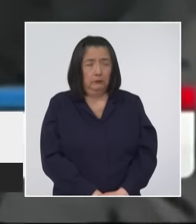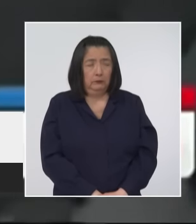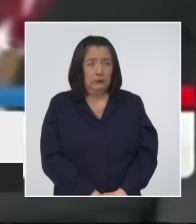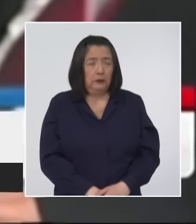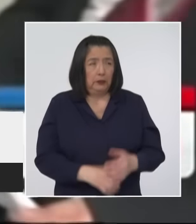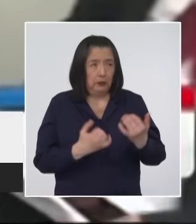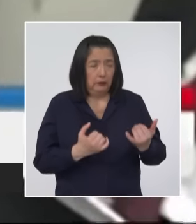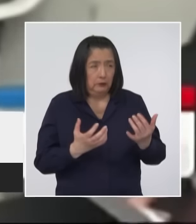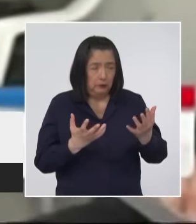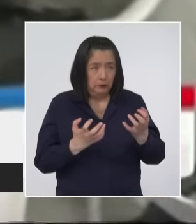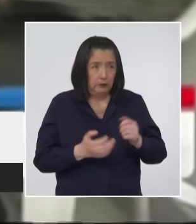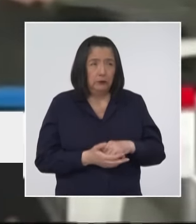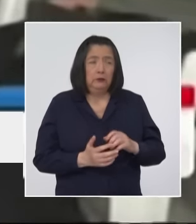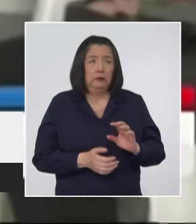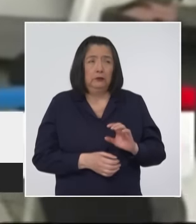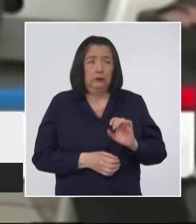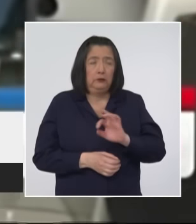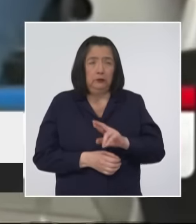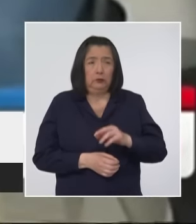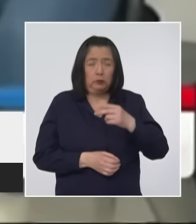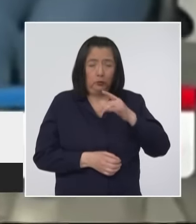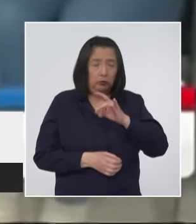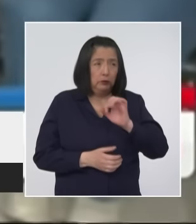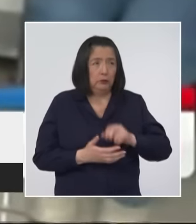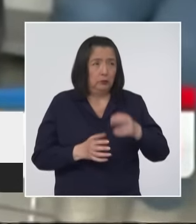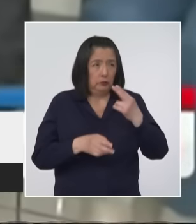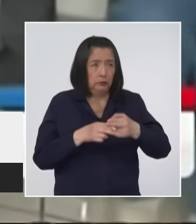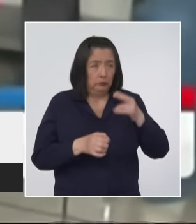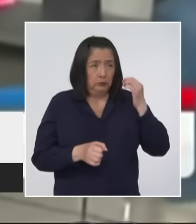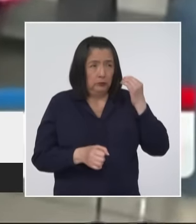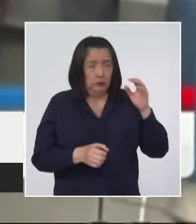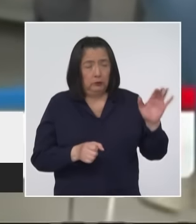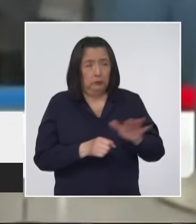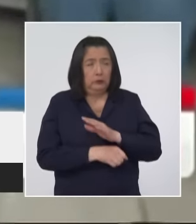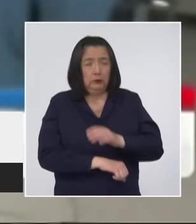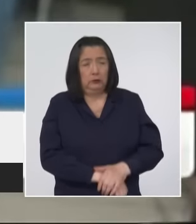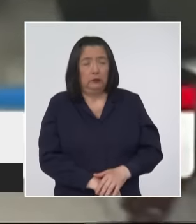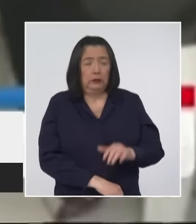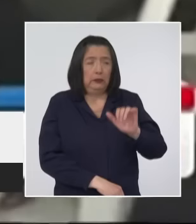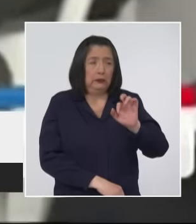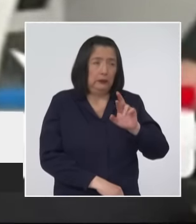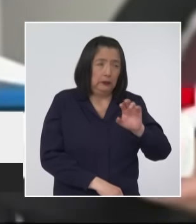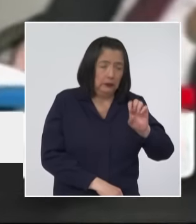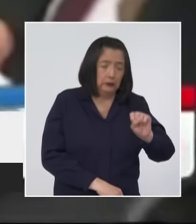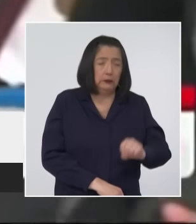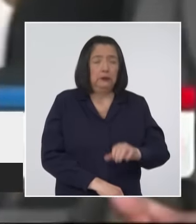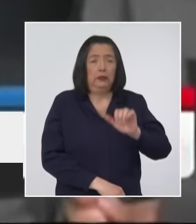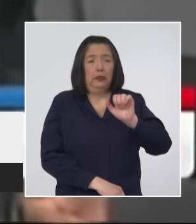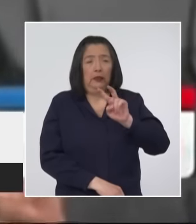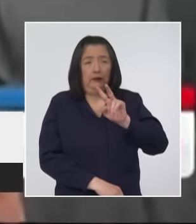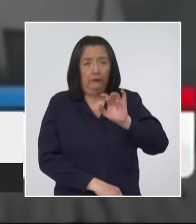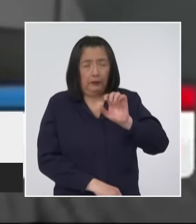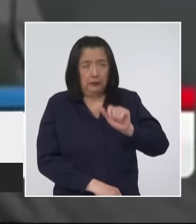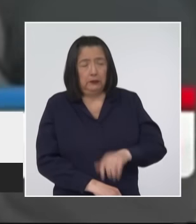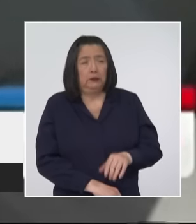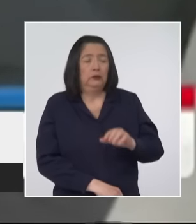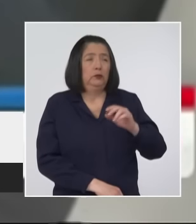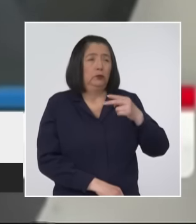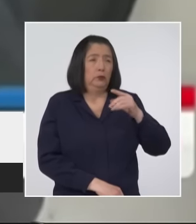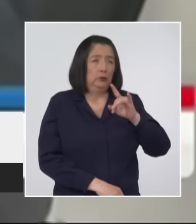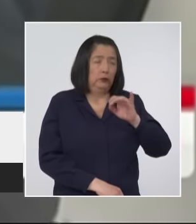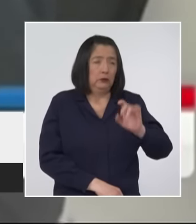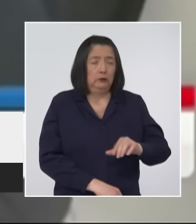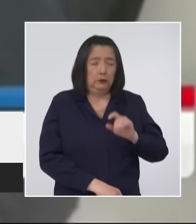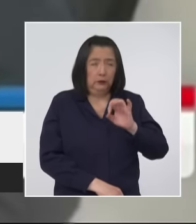Quiero ahora, señor Hurtado, que me dé su nombre completo, por favor. Andrés Avelino Hurtado Grados. ¿Tiene